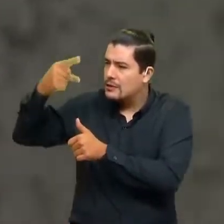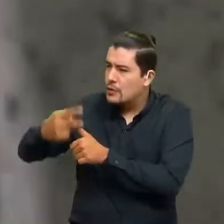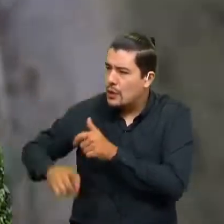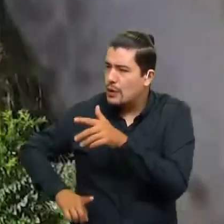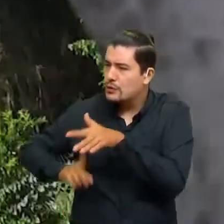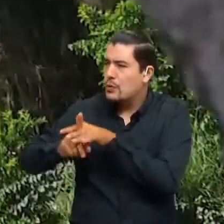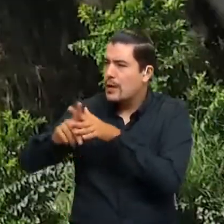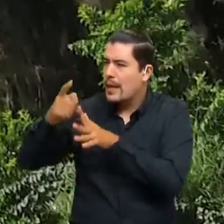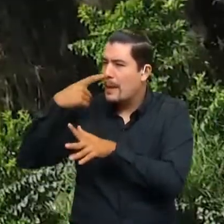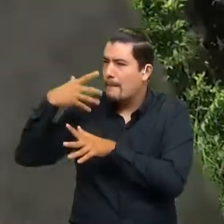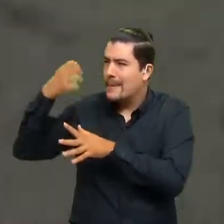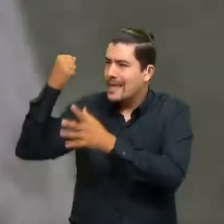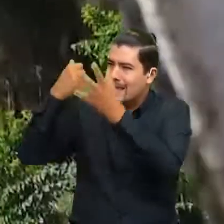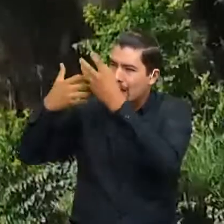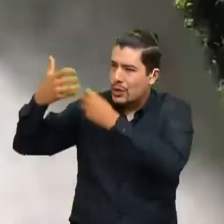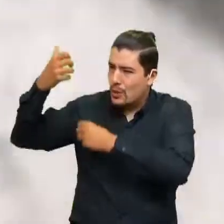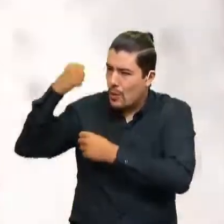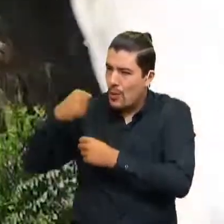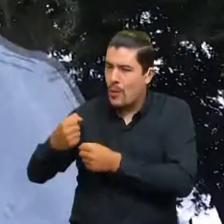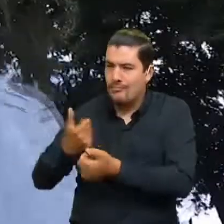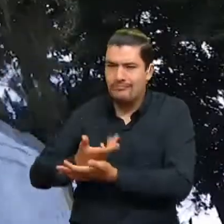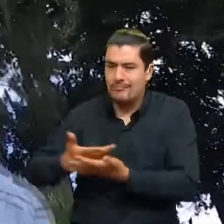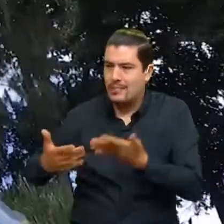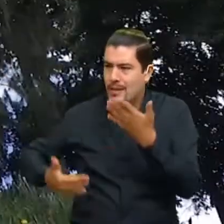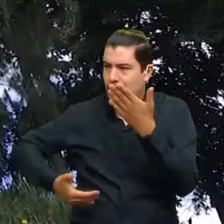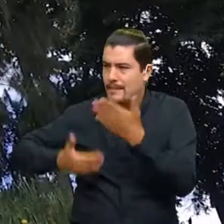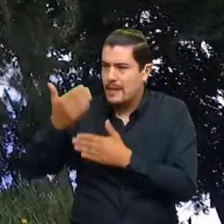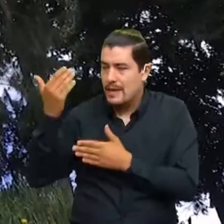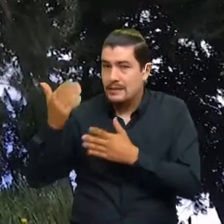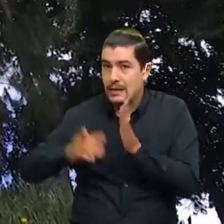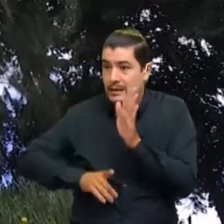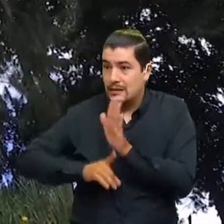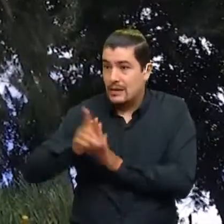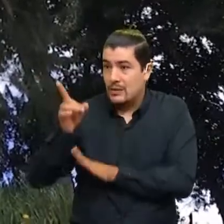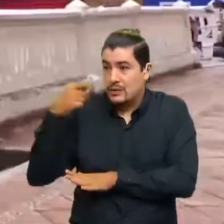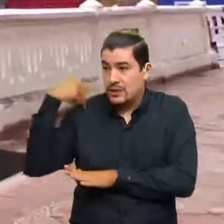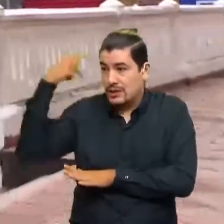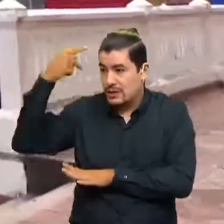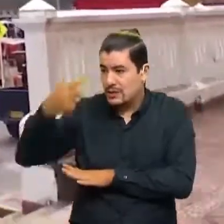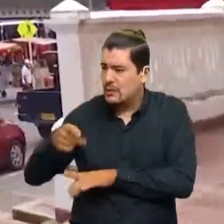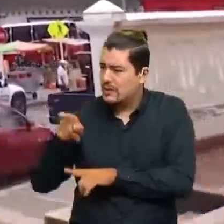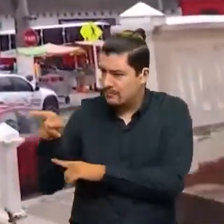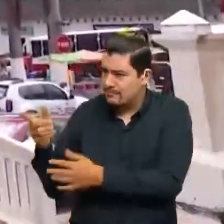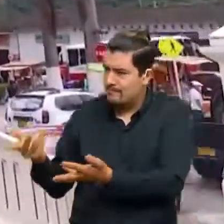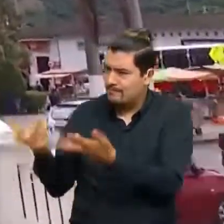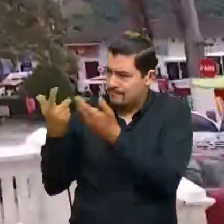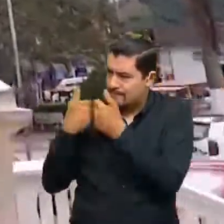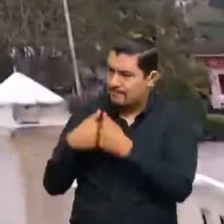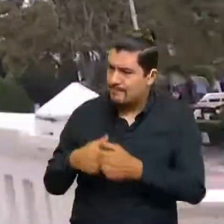se inicia con un mito y empieza a desarrollarse esta historia. Hablemos un poquito